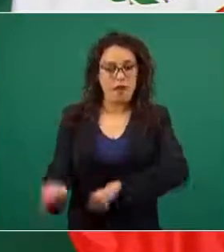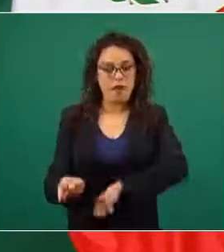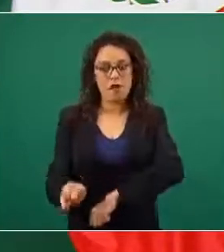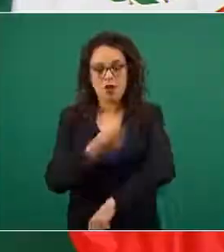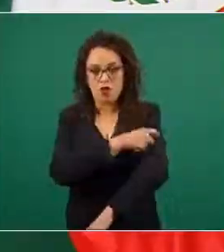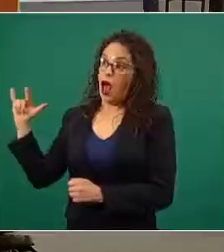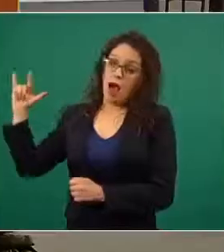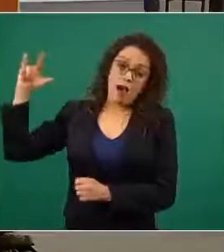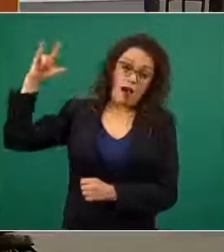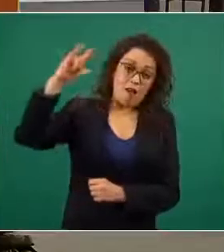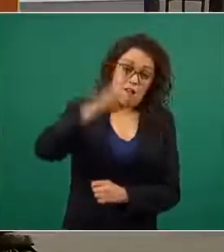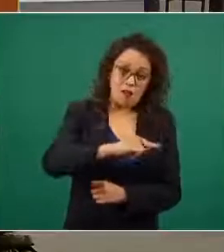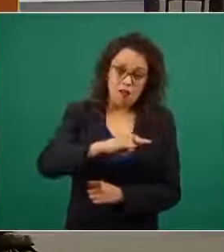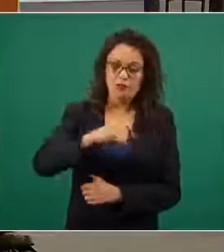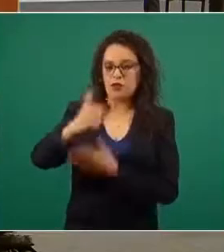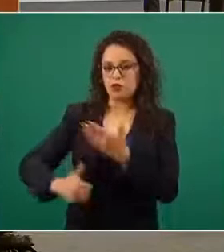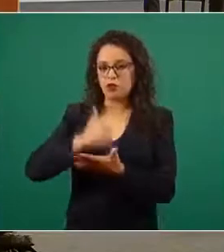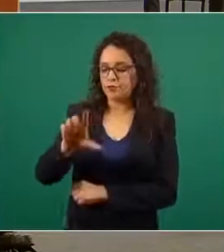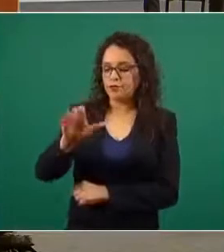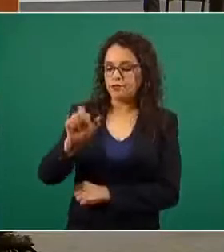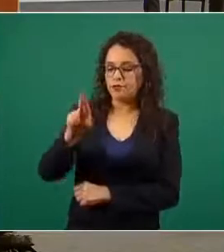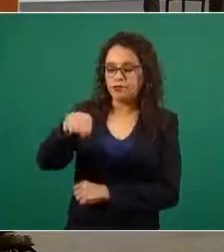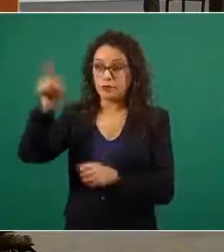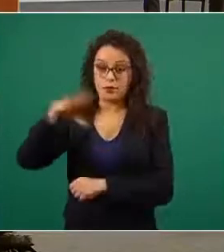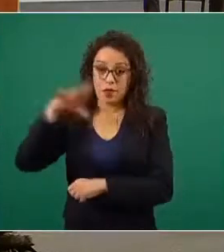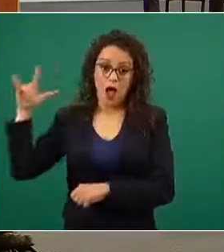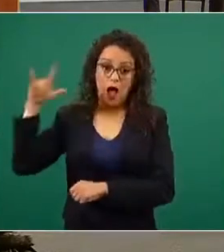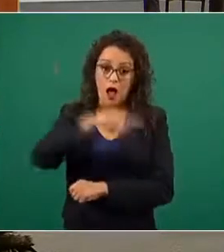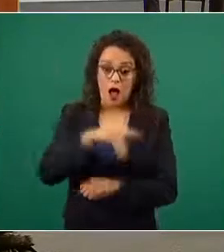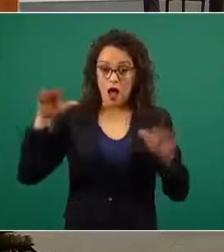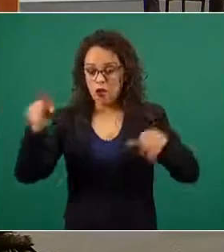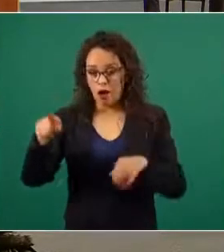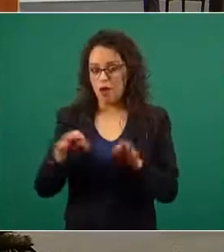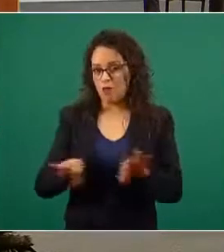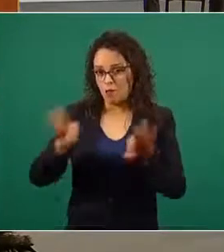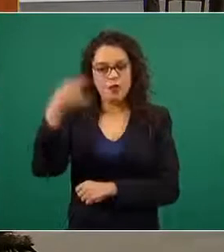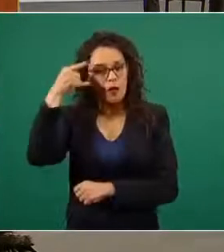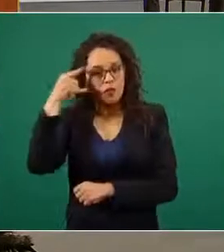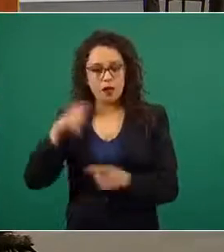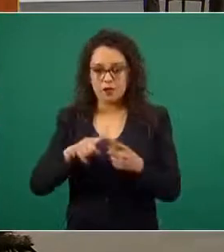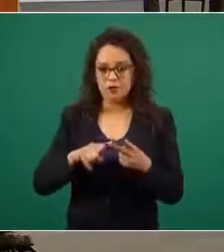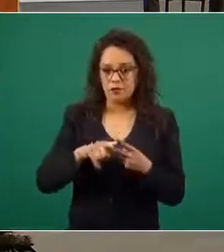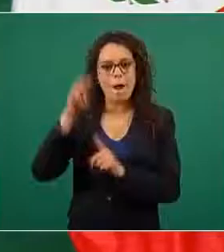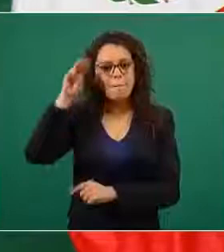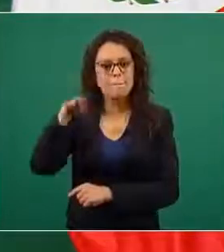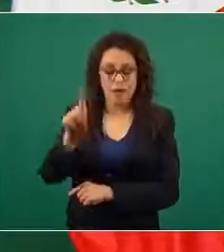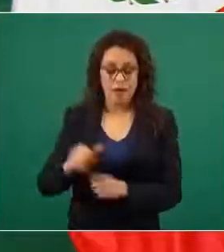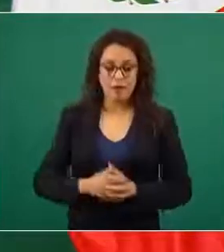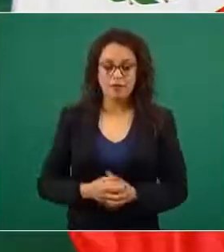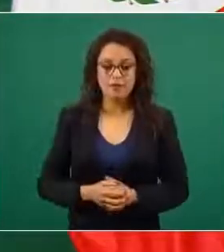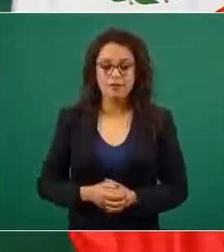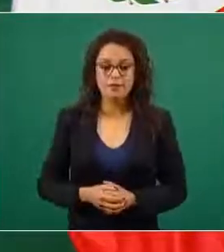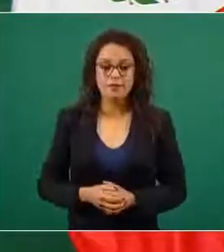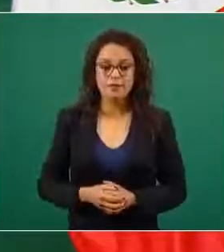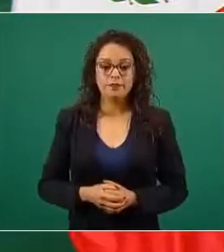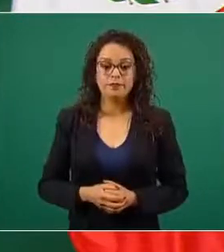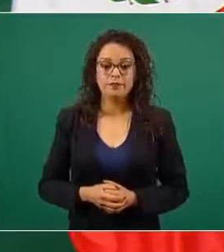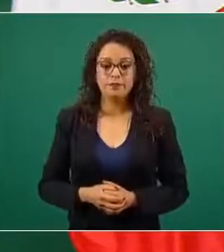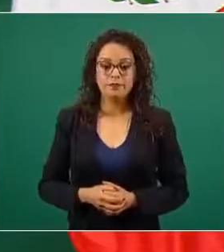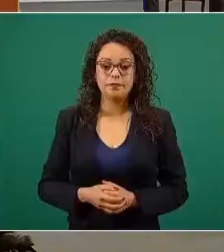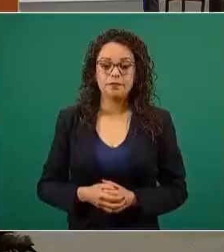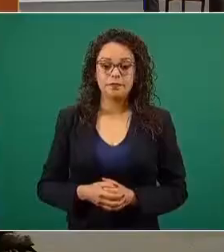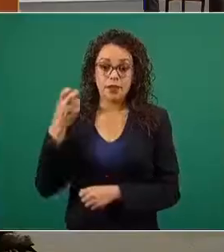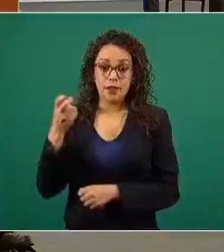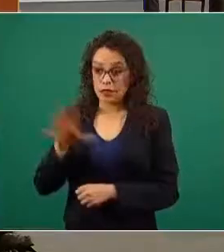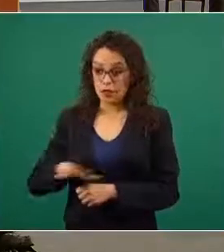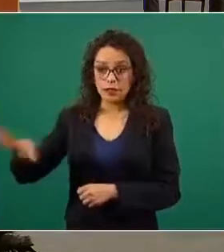vacuna por avión a Ciudad del Carmen, que es un aeropuerto importante, y a Campeche, incluso a Mérida, y podemos vacunar a